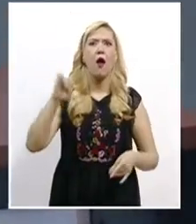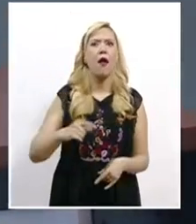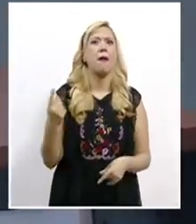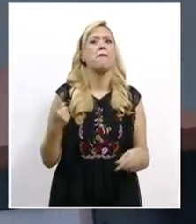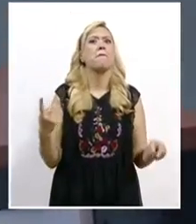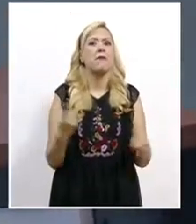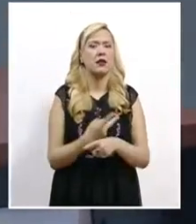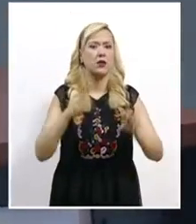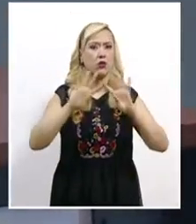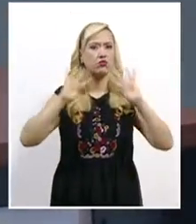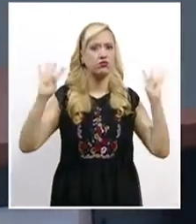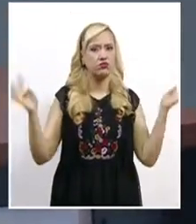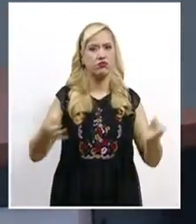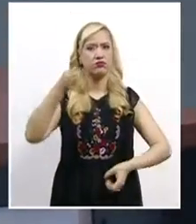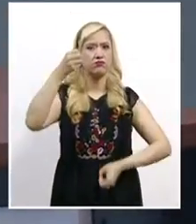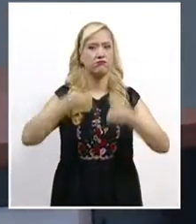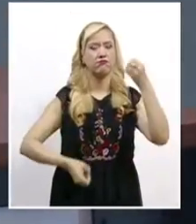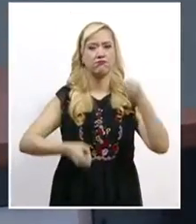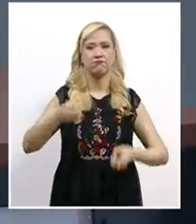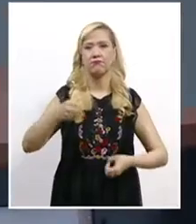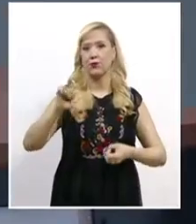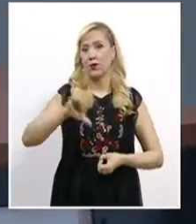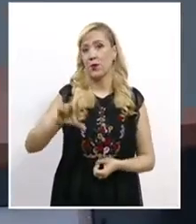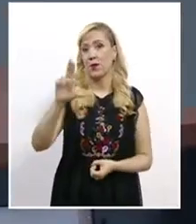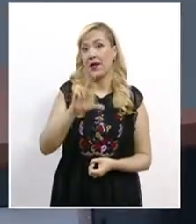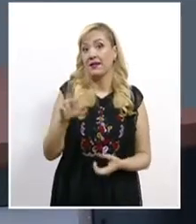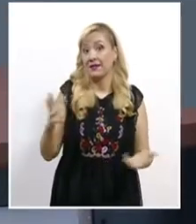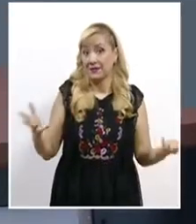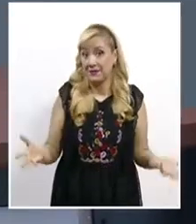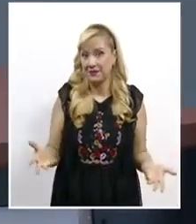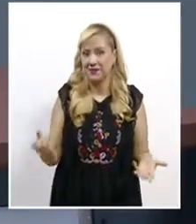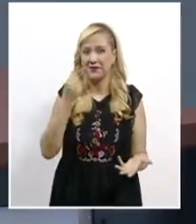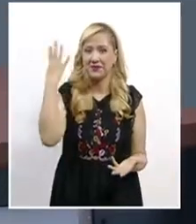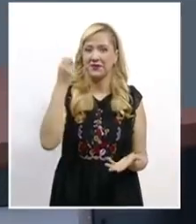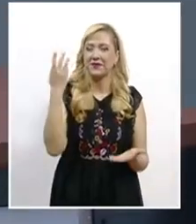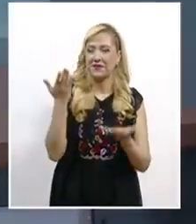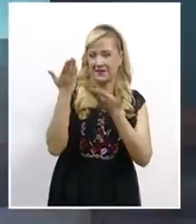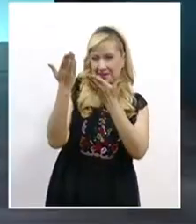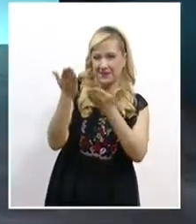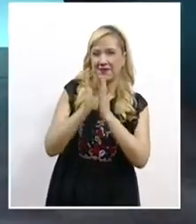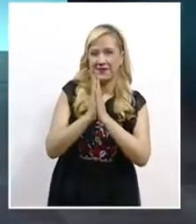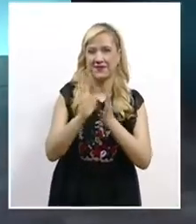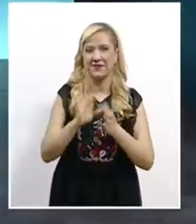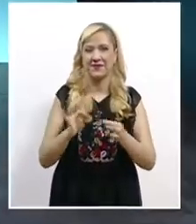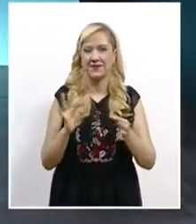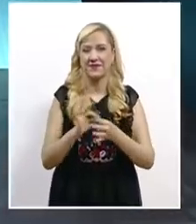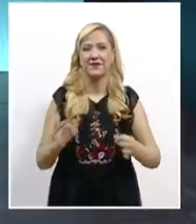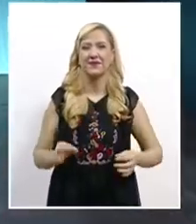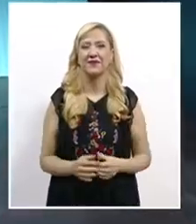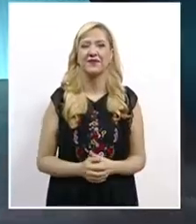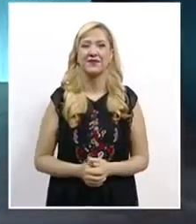lo que aconteció en la sesión del Pleno de este martes. Adelante, Mario, por favor, con tu reporte.